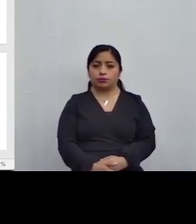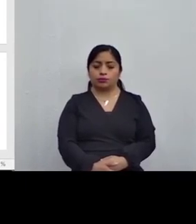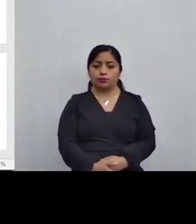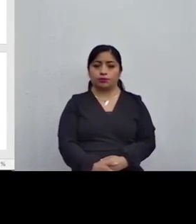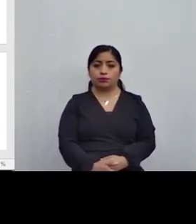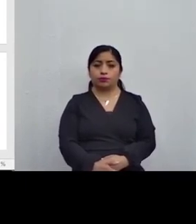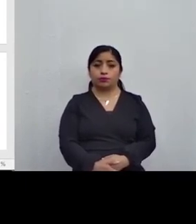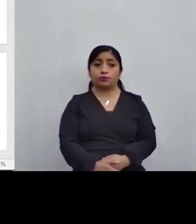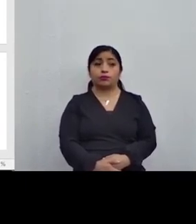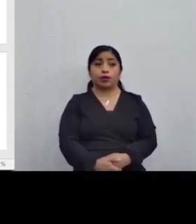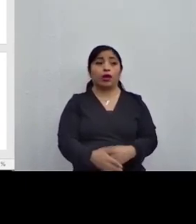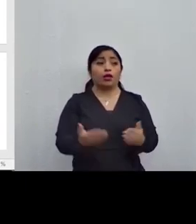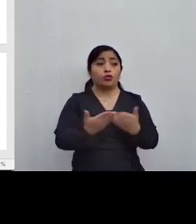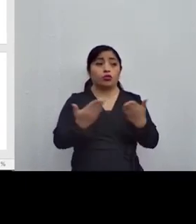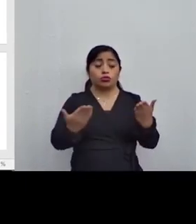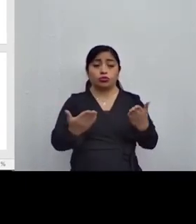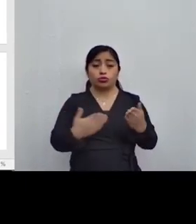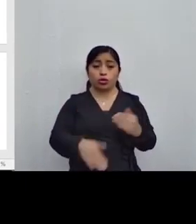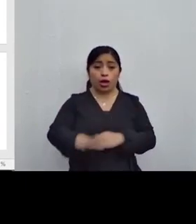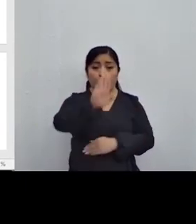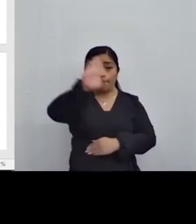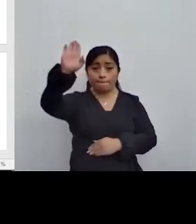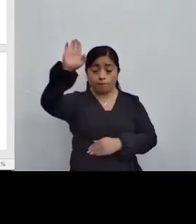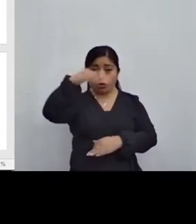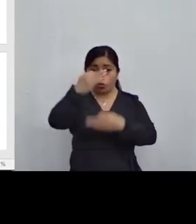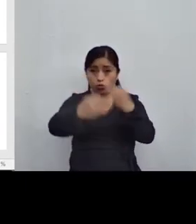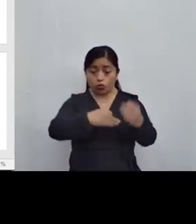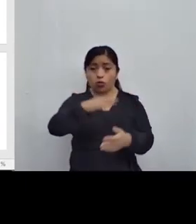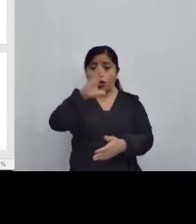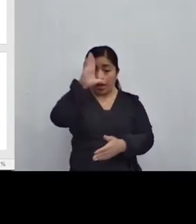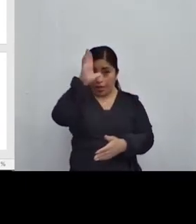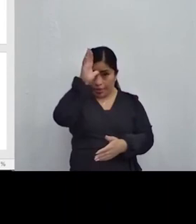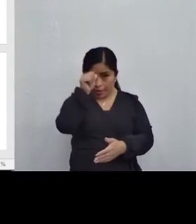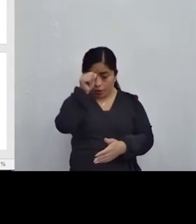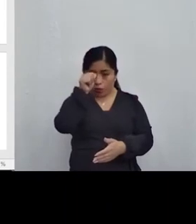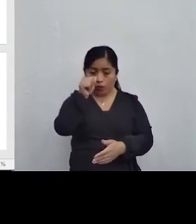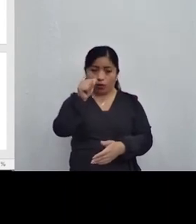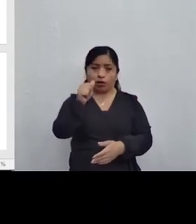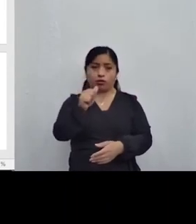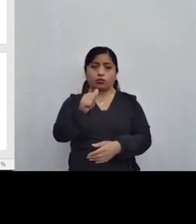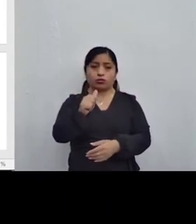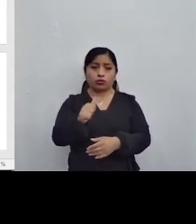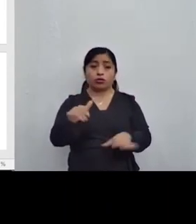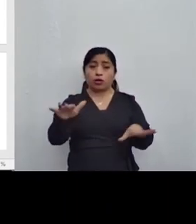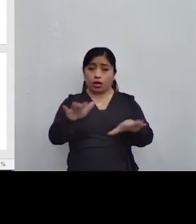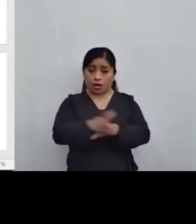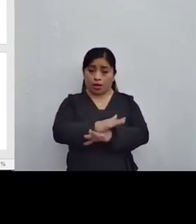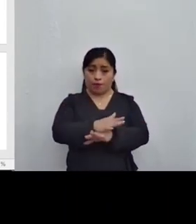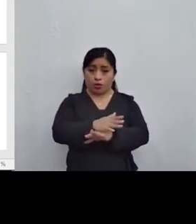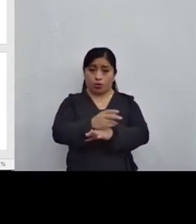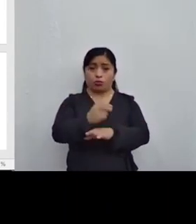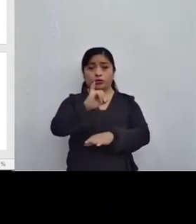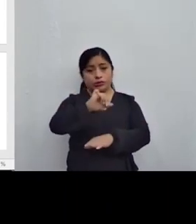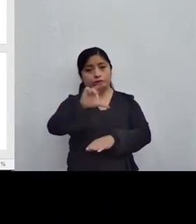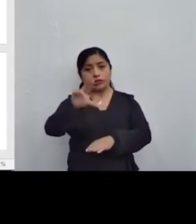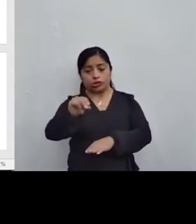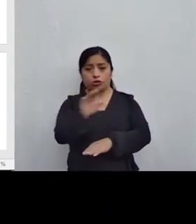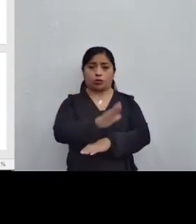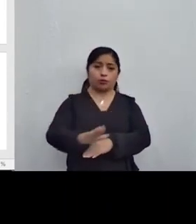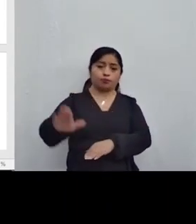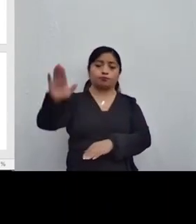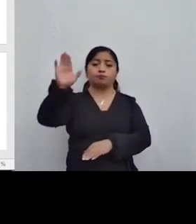Entonces se vota con la mano arriba si están de acuerdo en las observaciones y modificaciones a este capítulo.